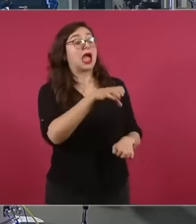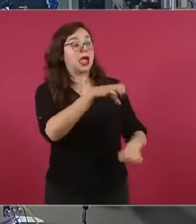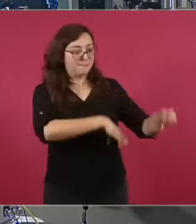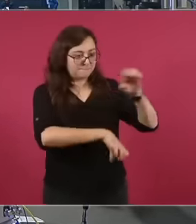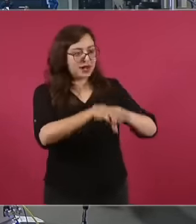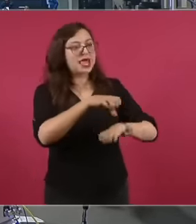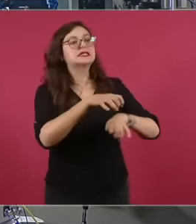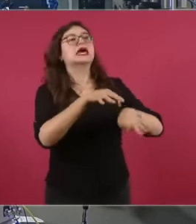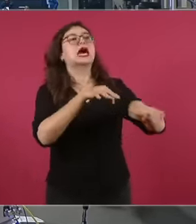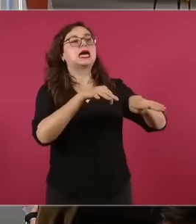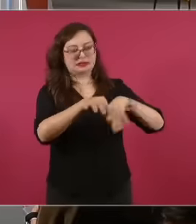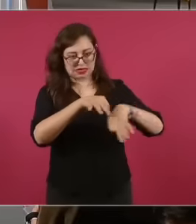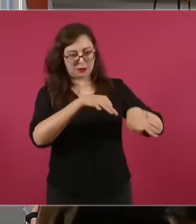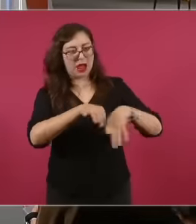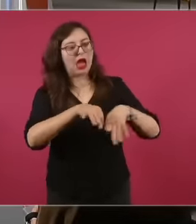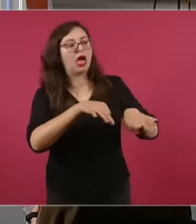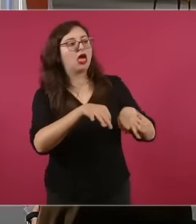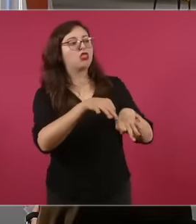trabajadores,